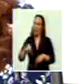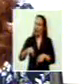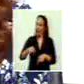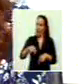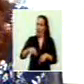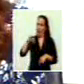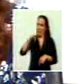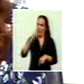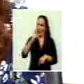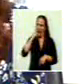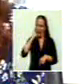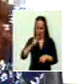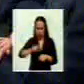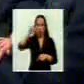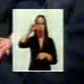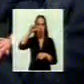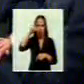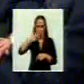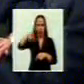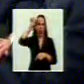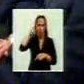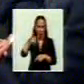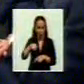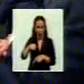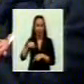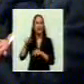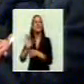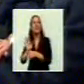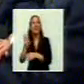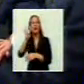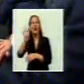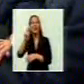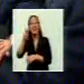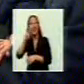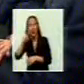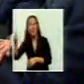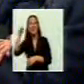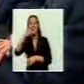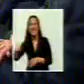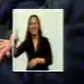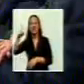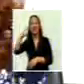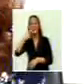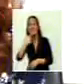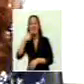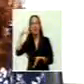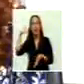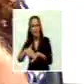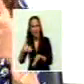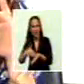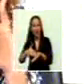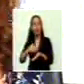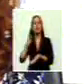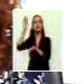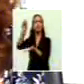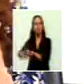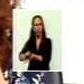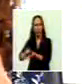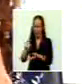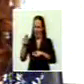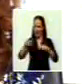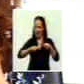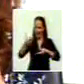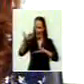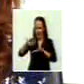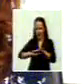duplicado. Con lo cual, 42.117 millones es lo presupuestado para las